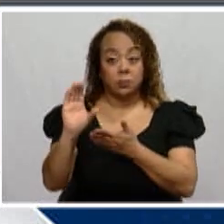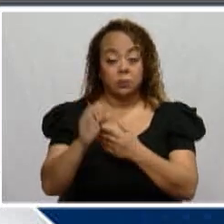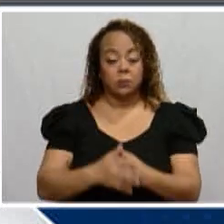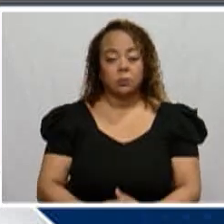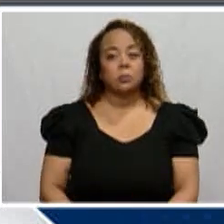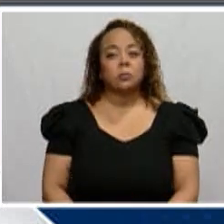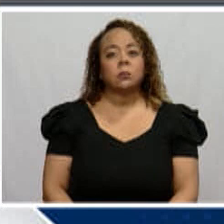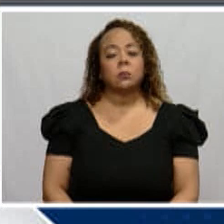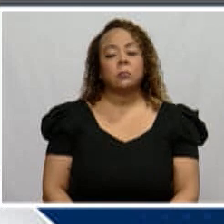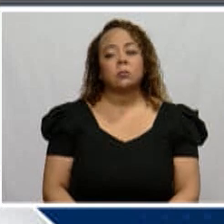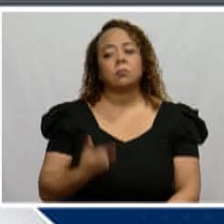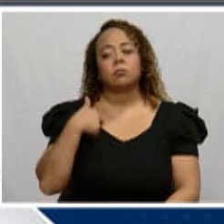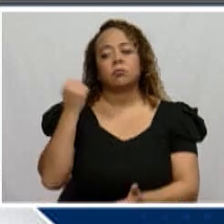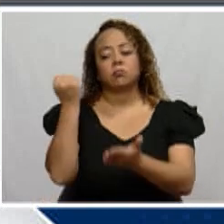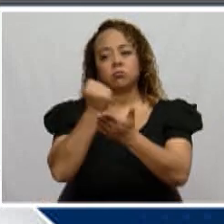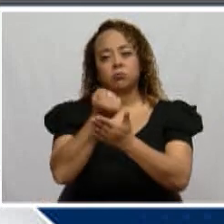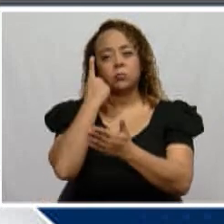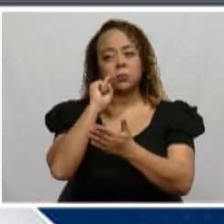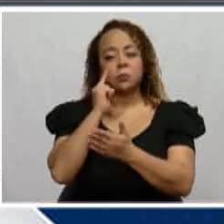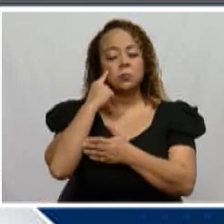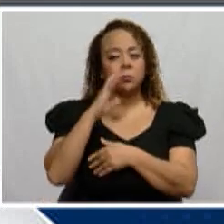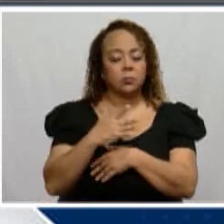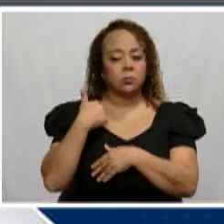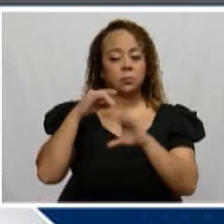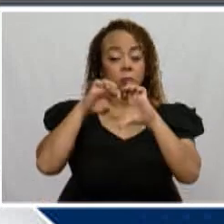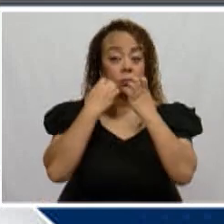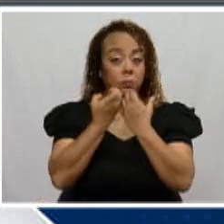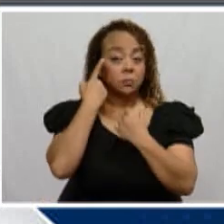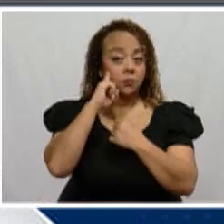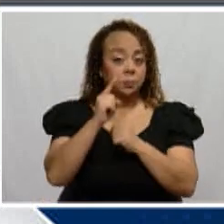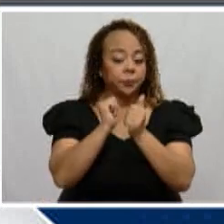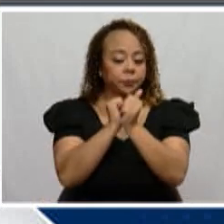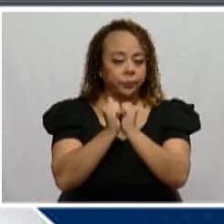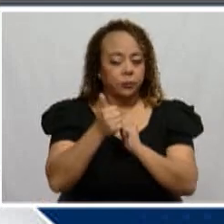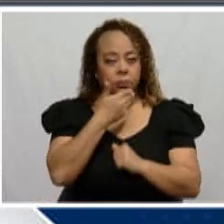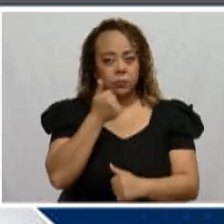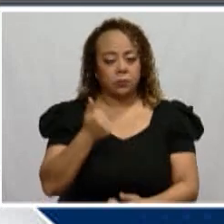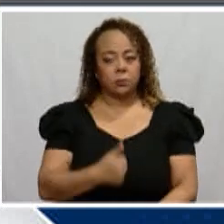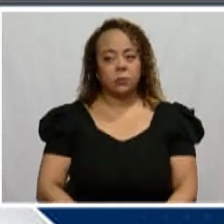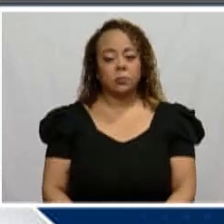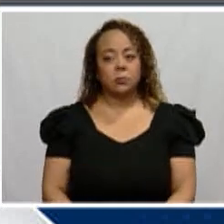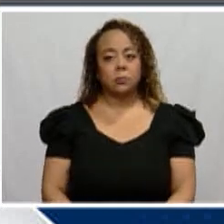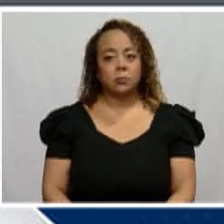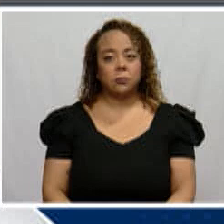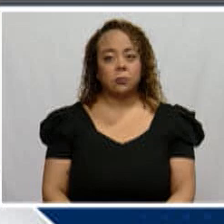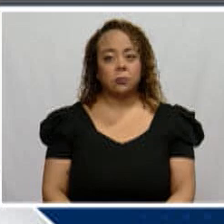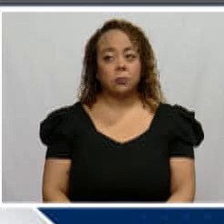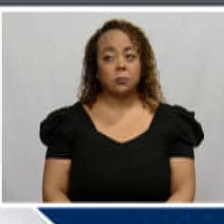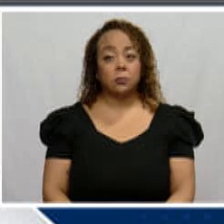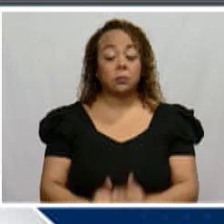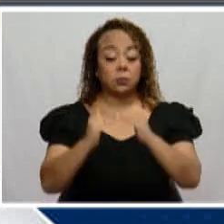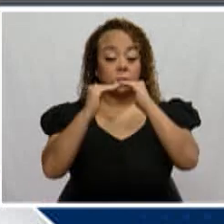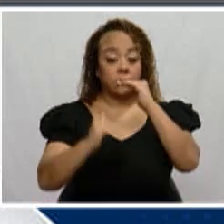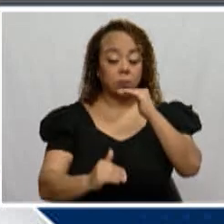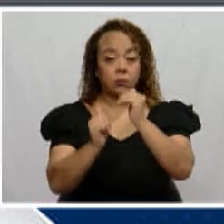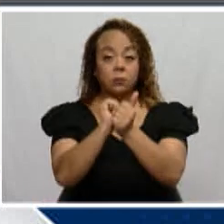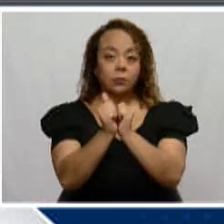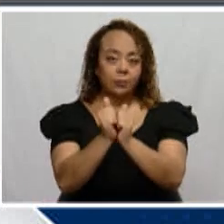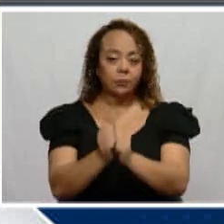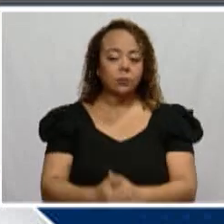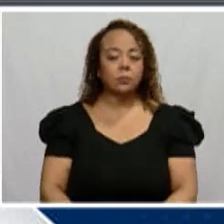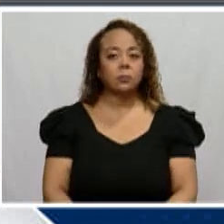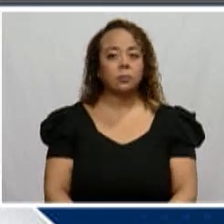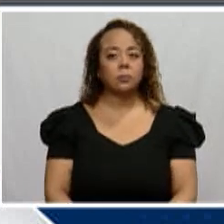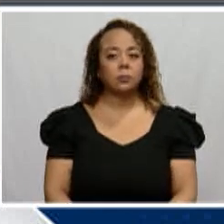lo pongo acá porque me parece que tiene una planilla para tener mayor puntuación se mete Incluso en la parte baja del torneo ya